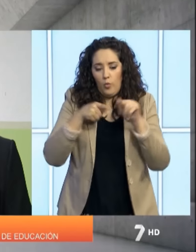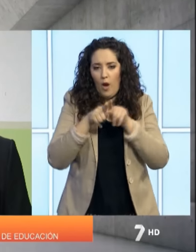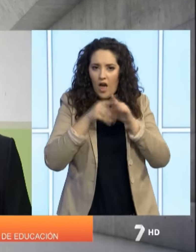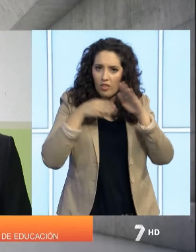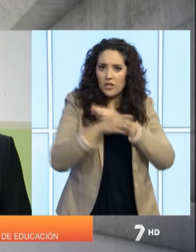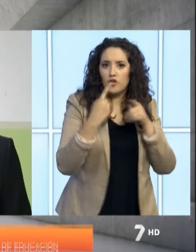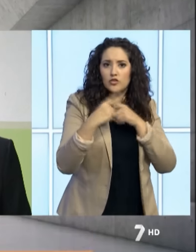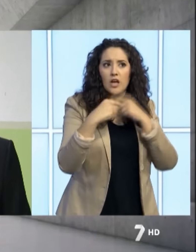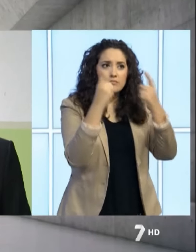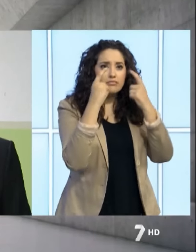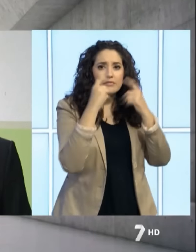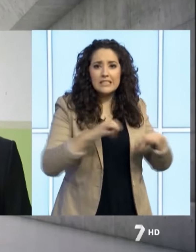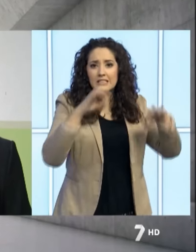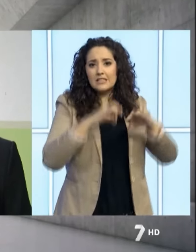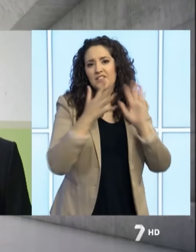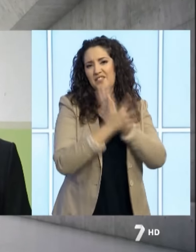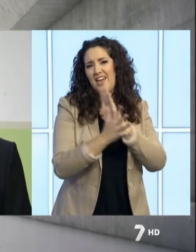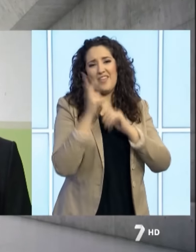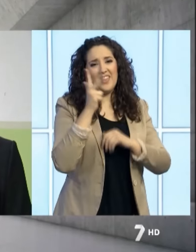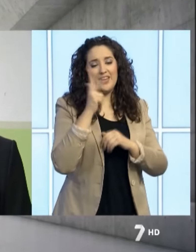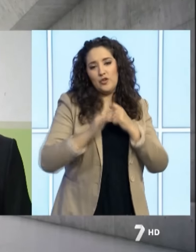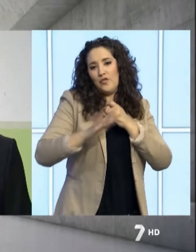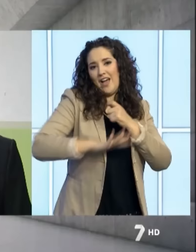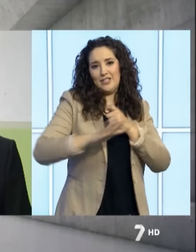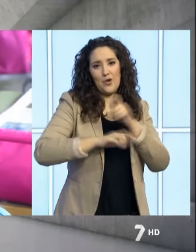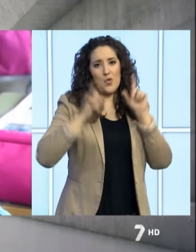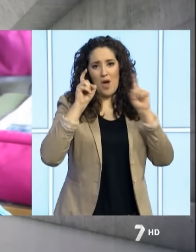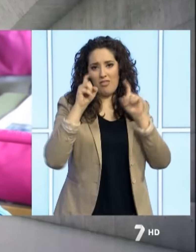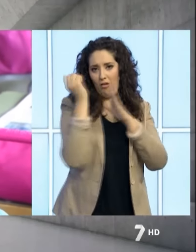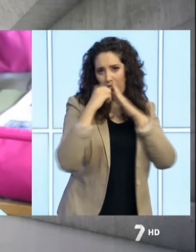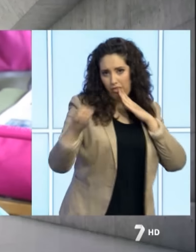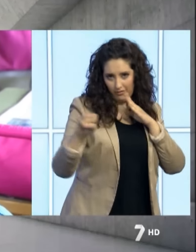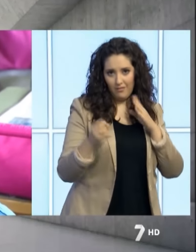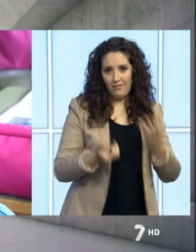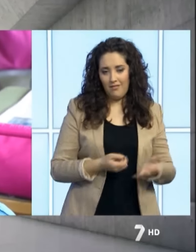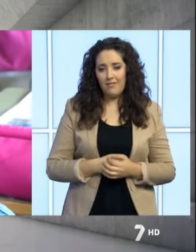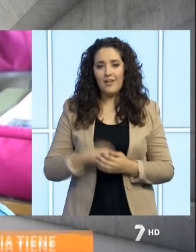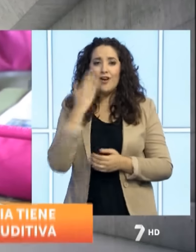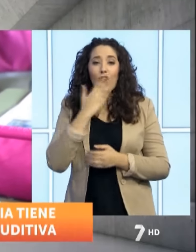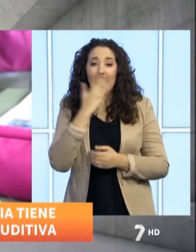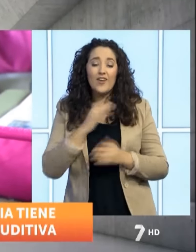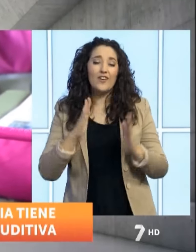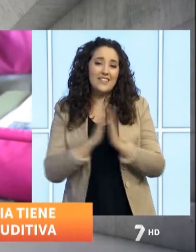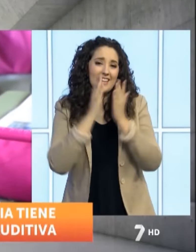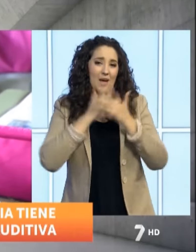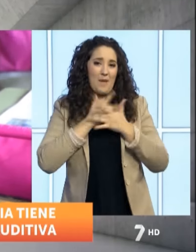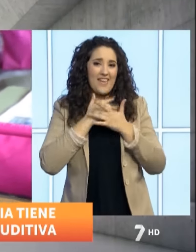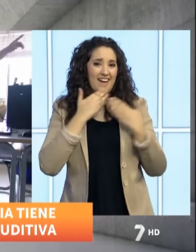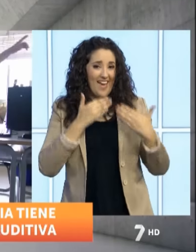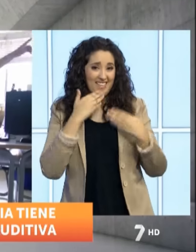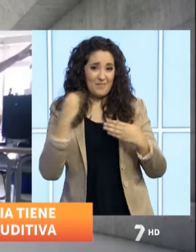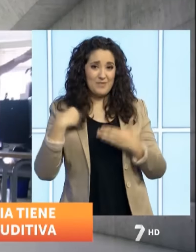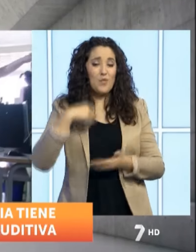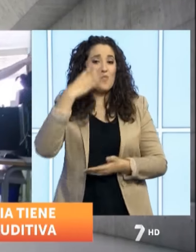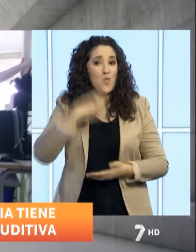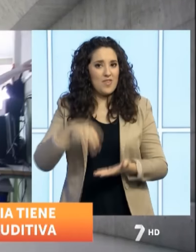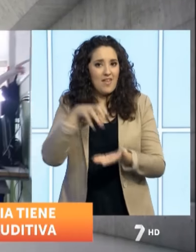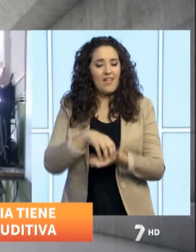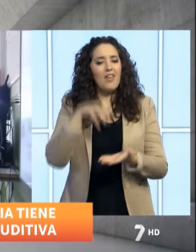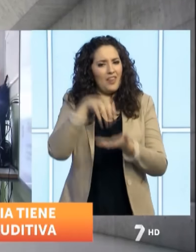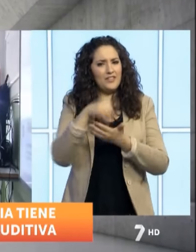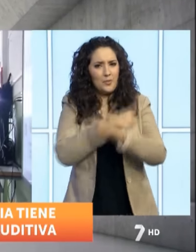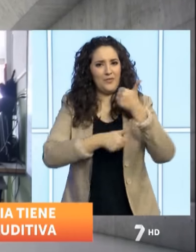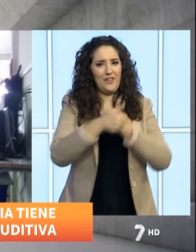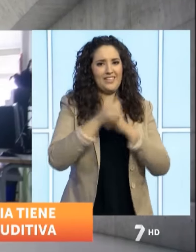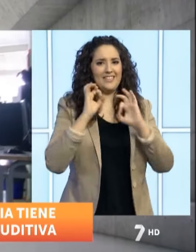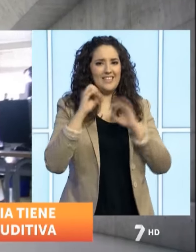estaríamos vulnerando su derecho básico a la educación. El Colegio Santa María de Gracia de Murcia es un centro preferente para estos